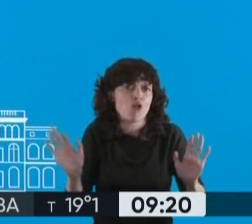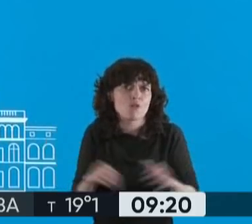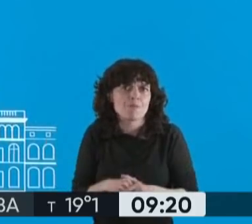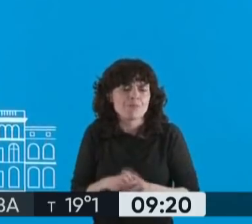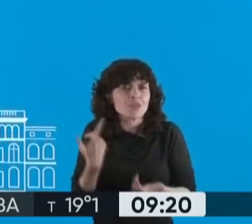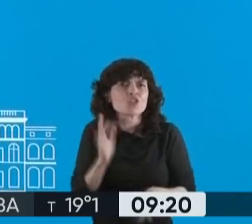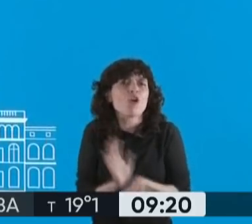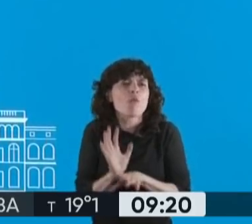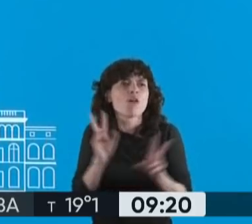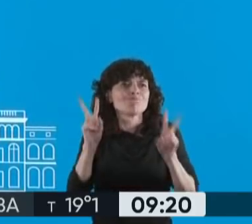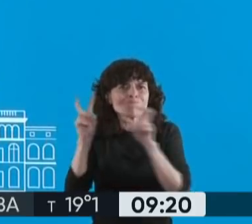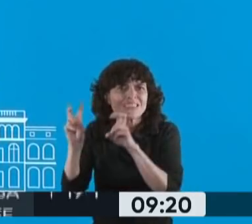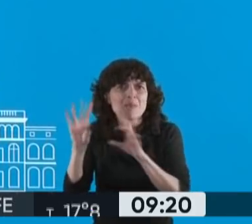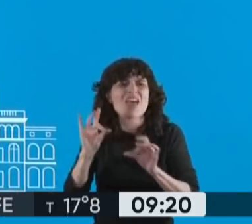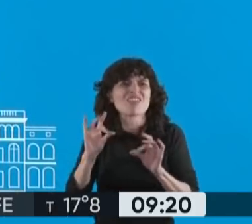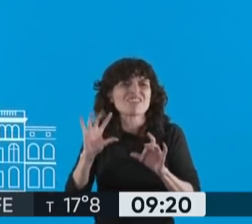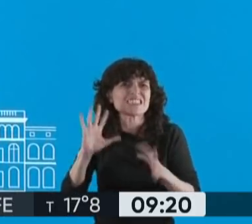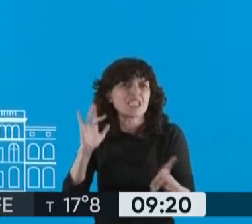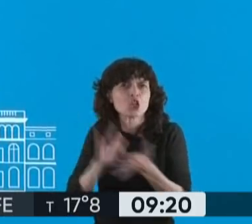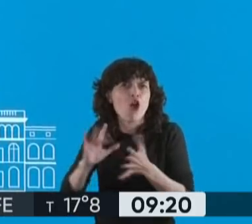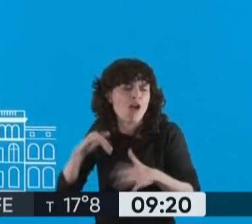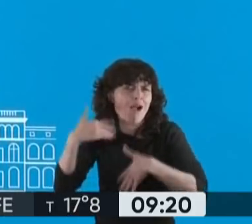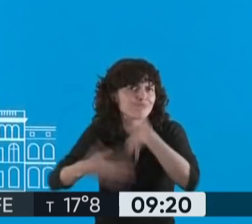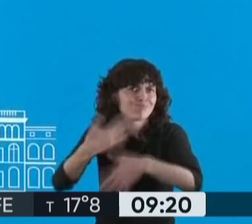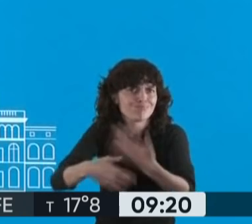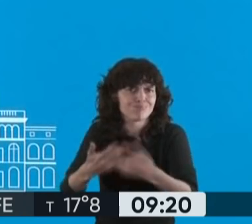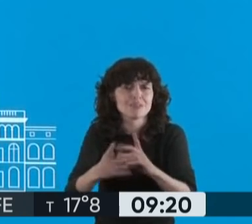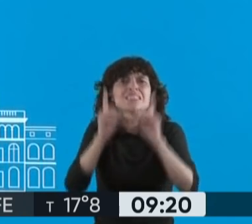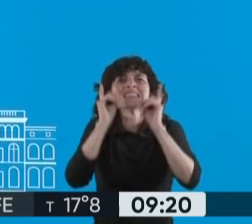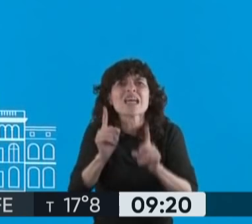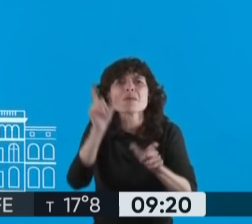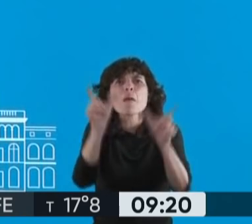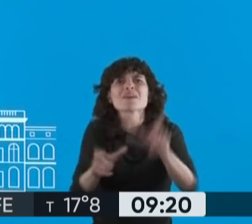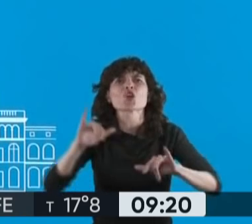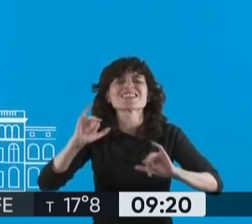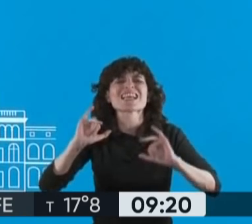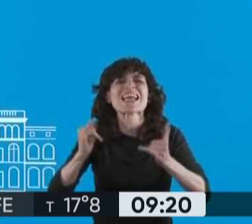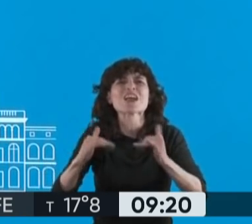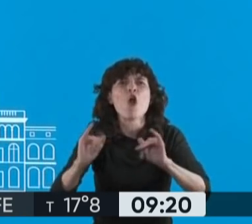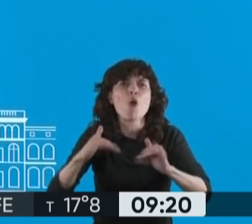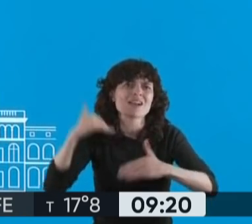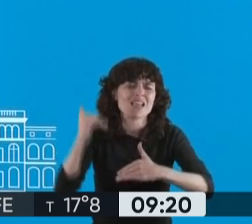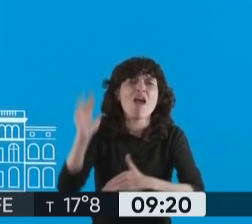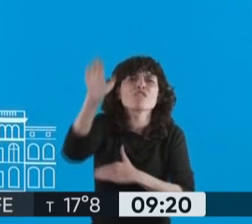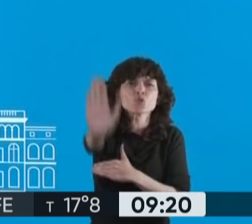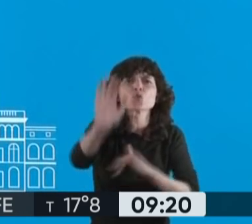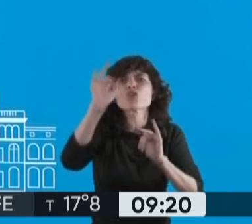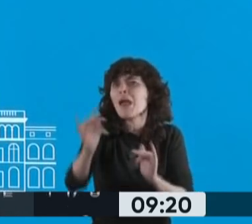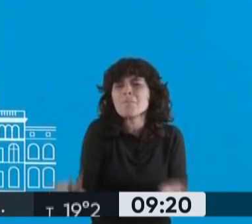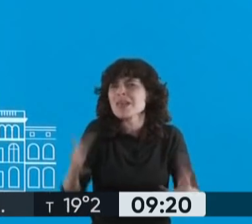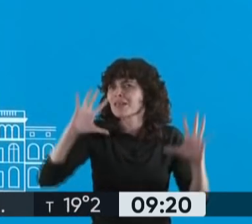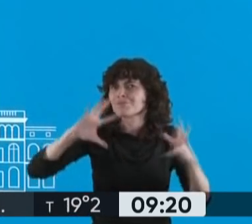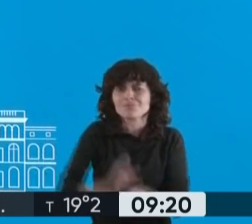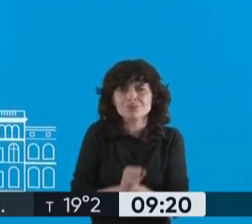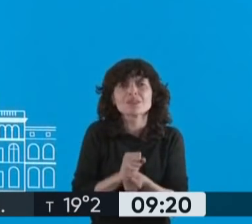gobierno, está comprometiendo a los gobiernos posteriores y sobre todo está comprometiendo a las generaciones posteriores de argentinos y argentinas. Por eso es tan importante que